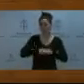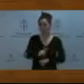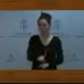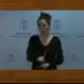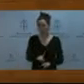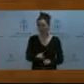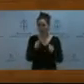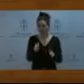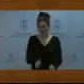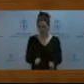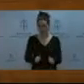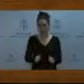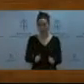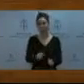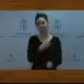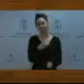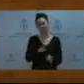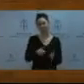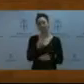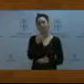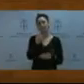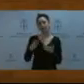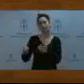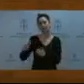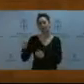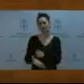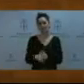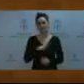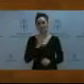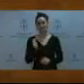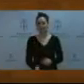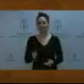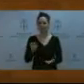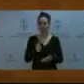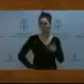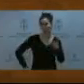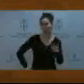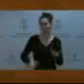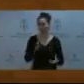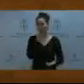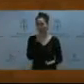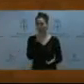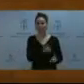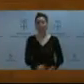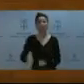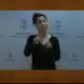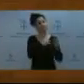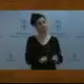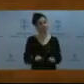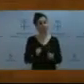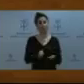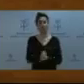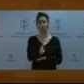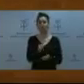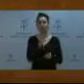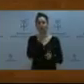euros. Así contribuyen ustedes a defender al medio rural, como si los ganaderos tuvieran fines de semana o en los meses de